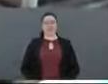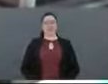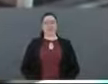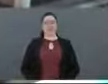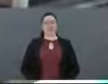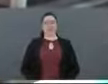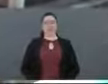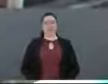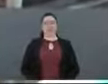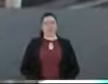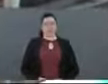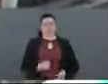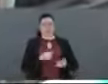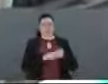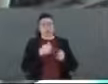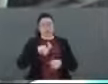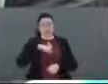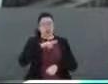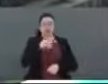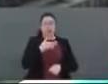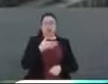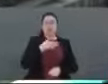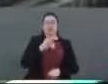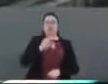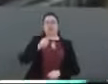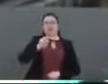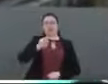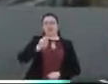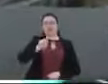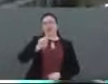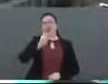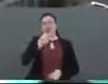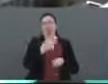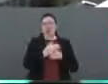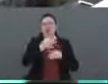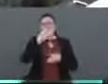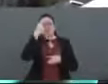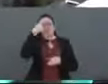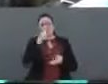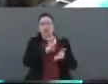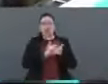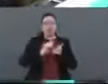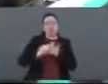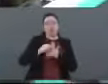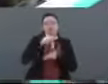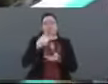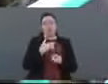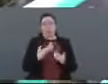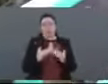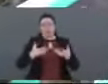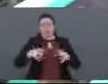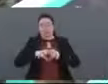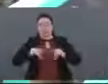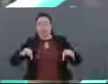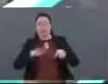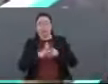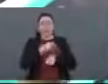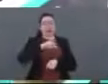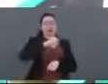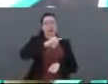En los filtros que tenemos aquí atrás de nosotros viene el proceso de separación del